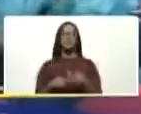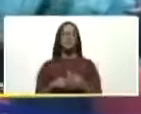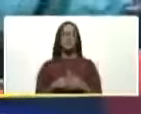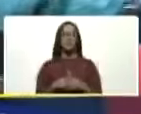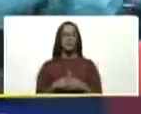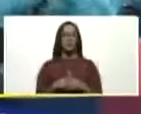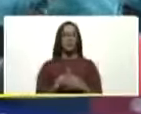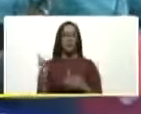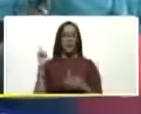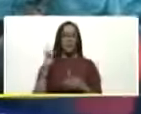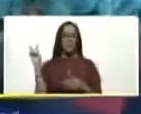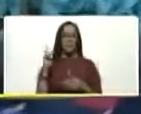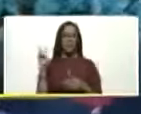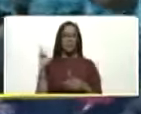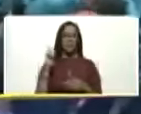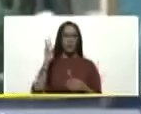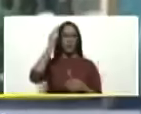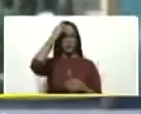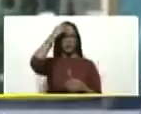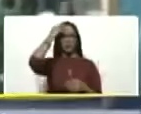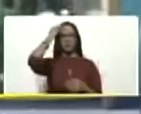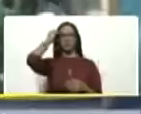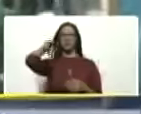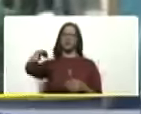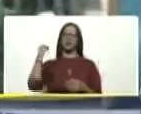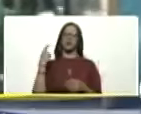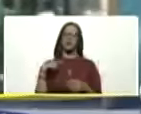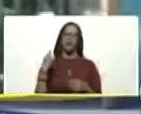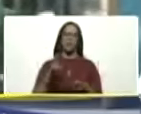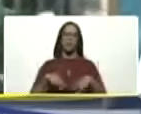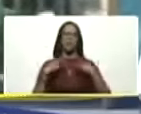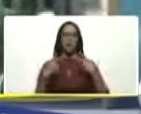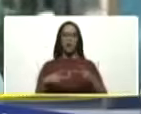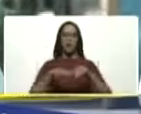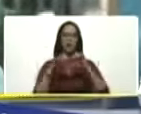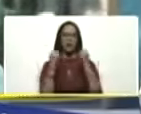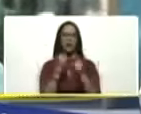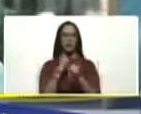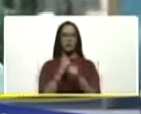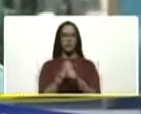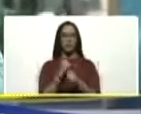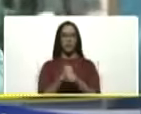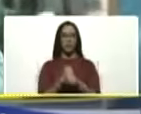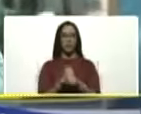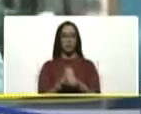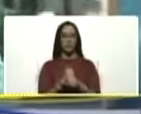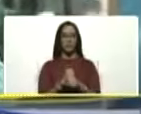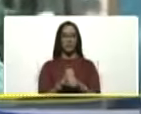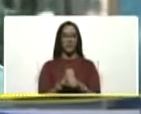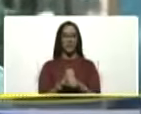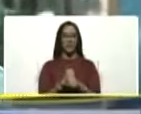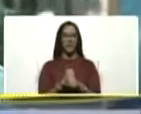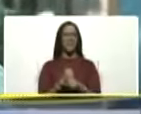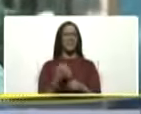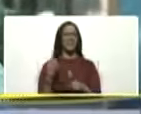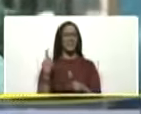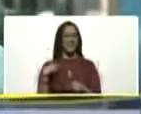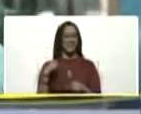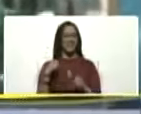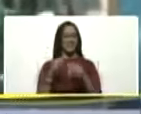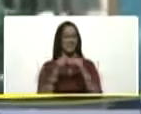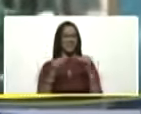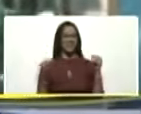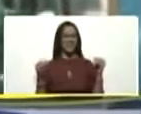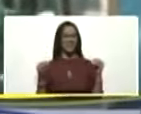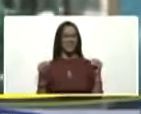En Venezuela tenemos una nueva clase obrera. Ah, pega, ¿verdad? Tú